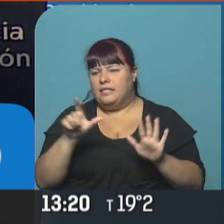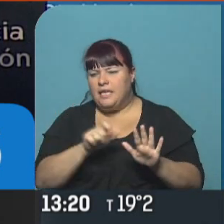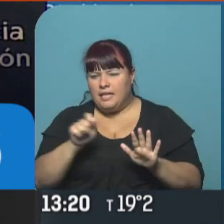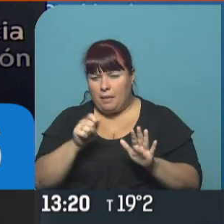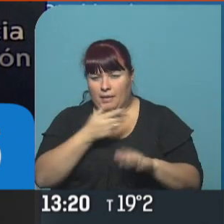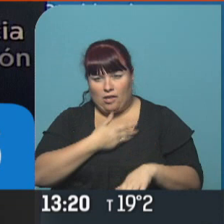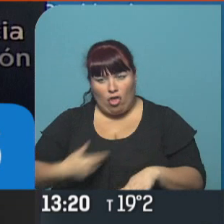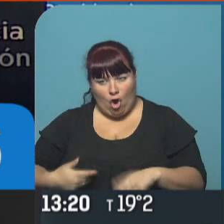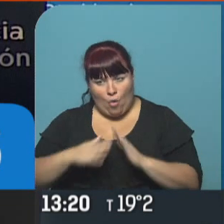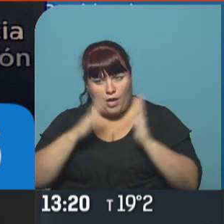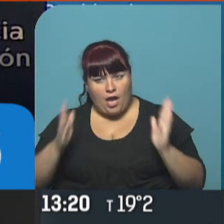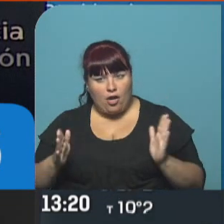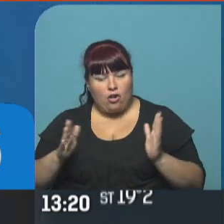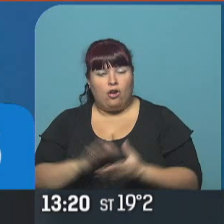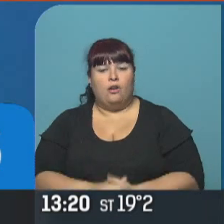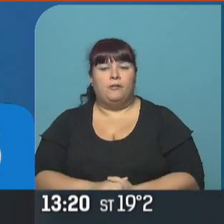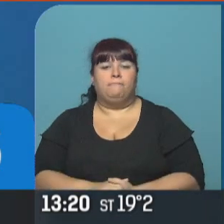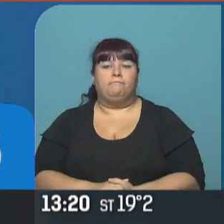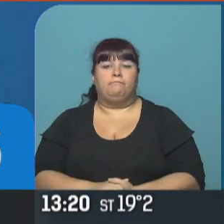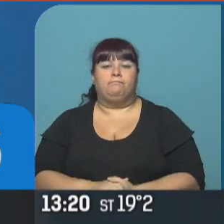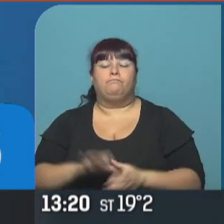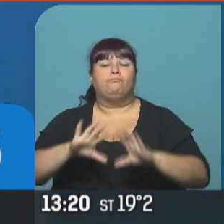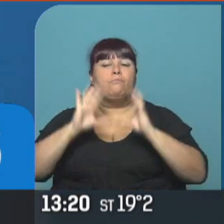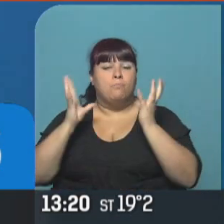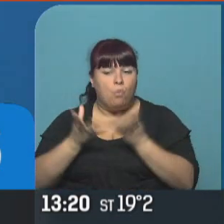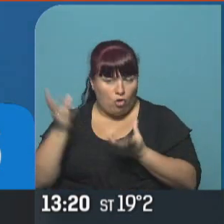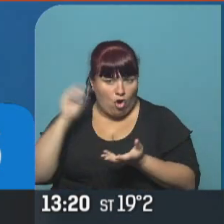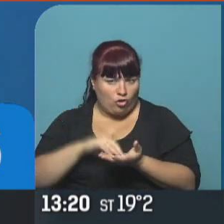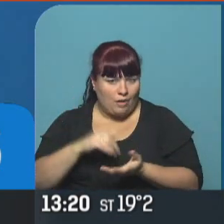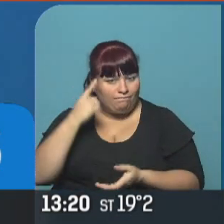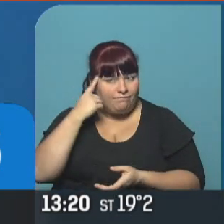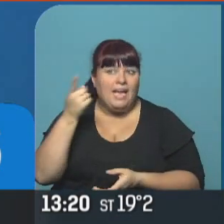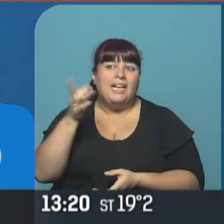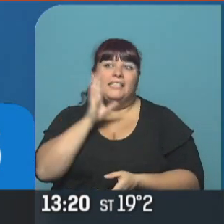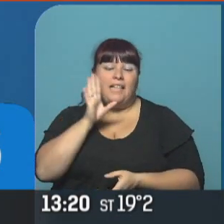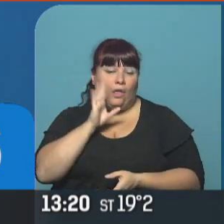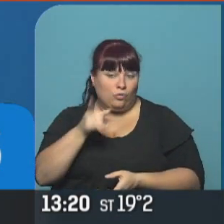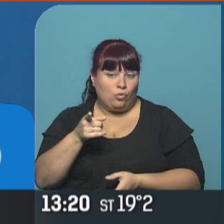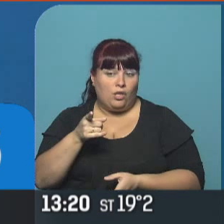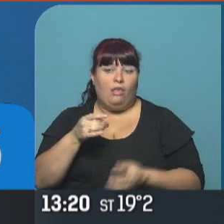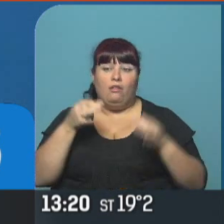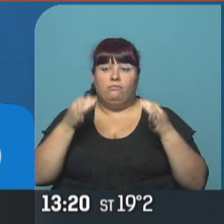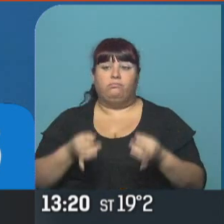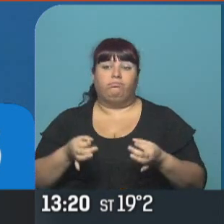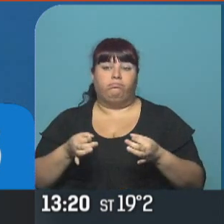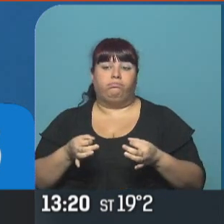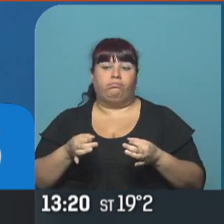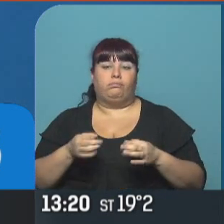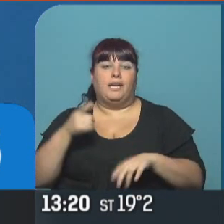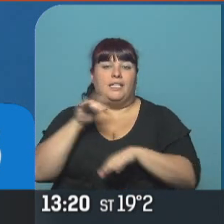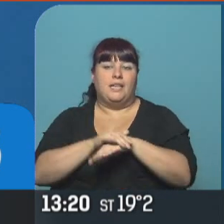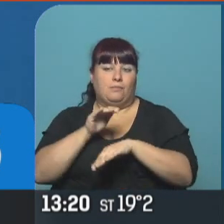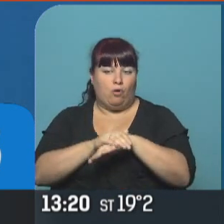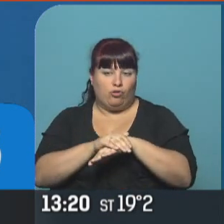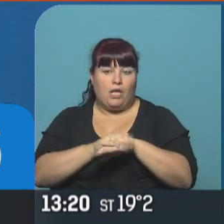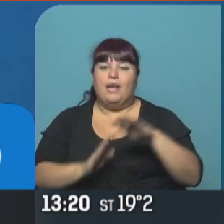meses de este gobierno. Y el mundo nuevamente entiende que Estados Unidos está tomando la